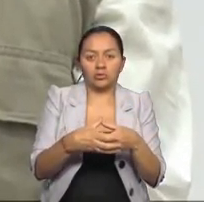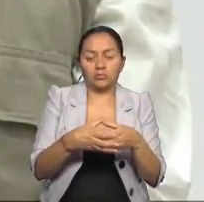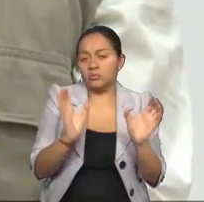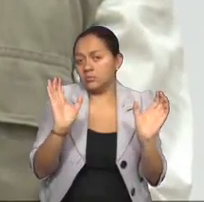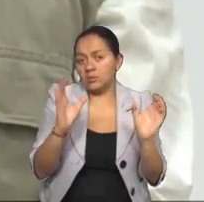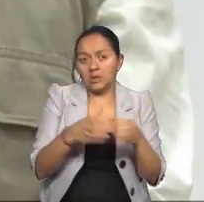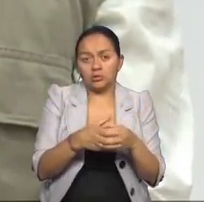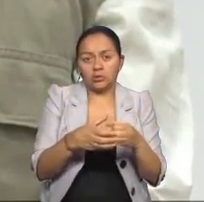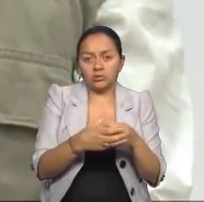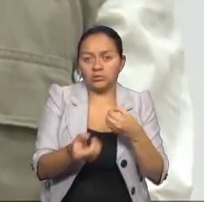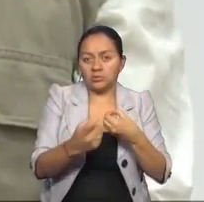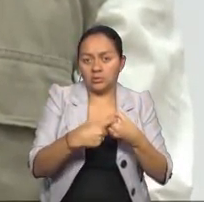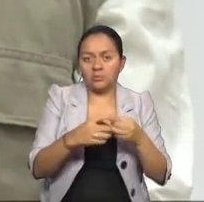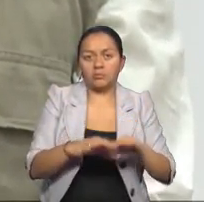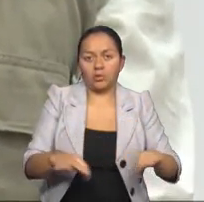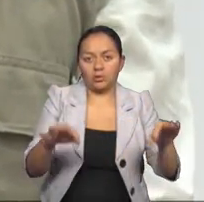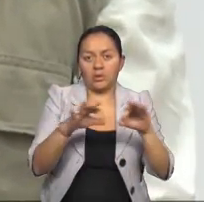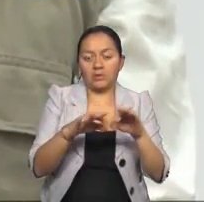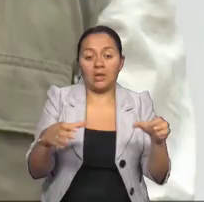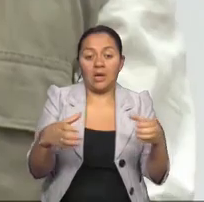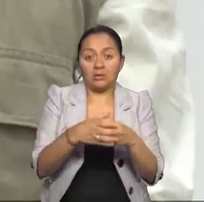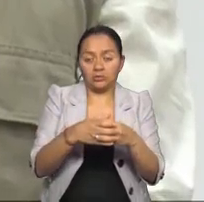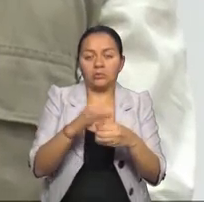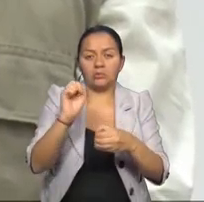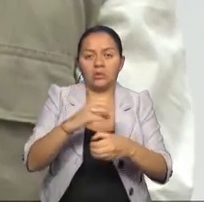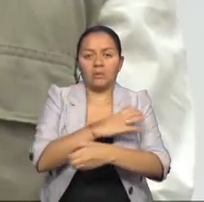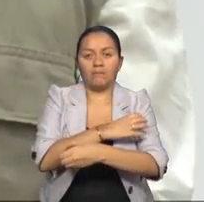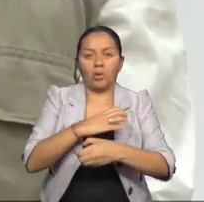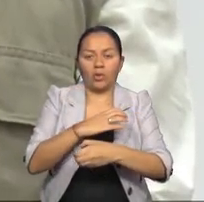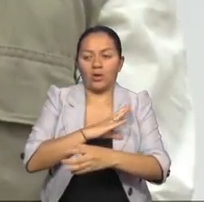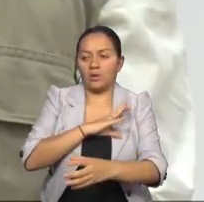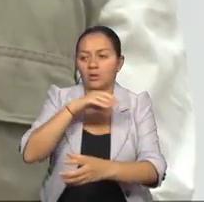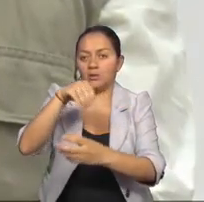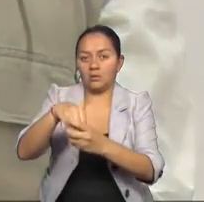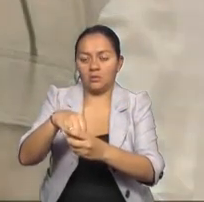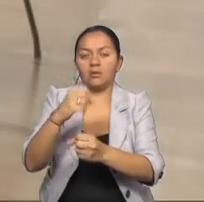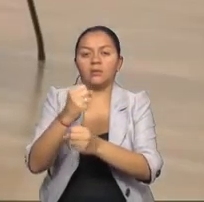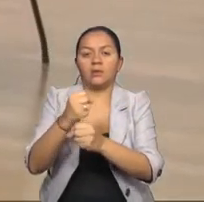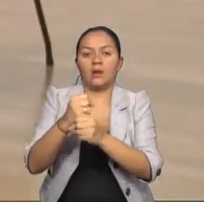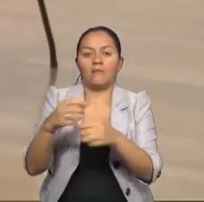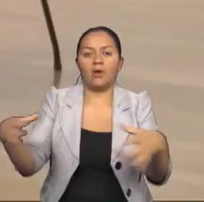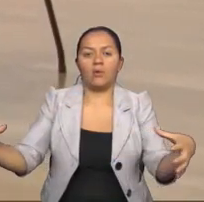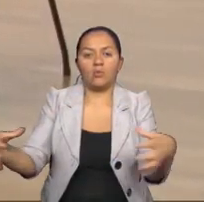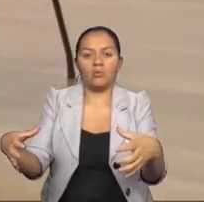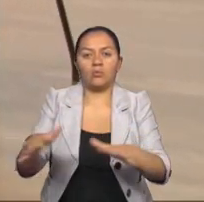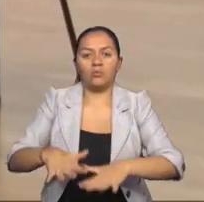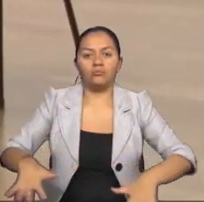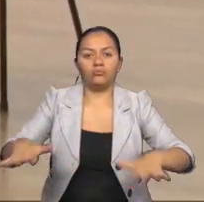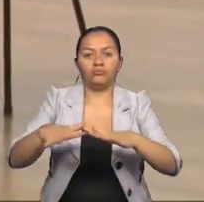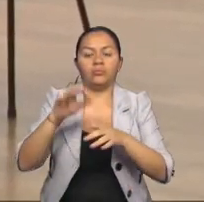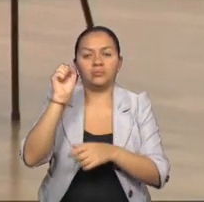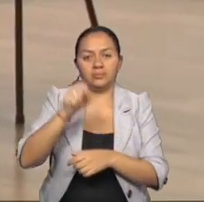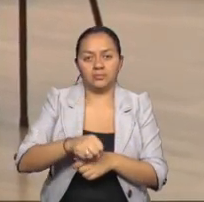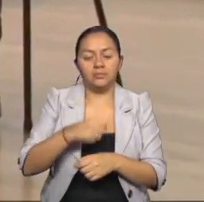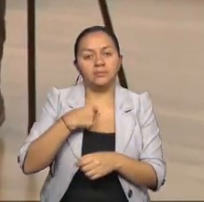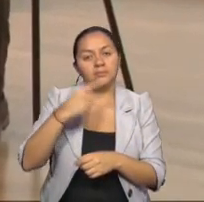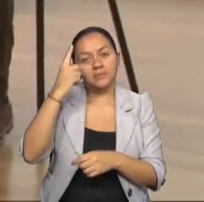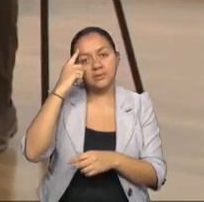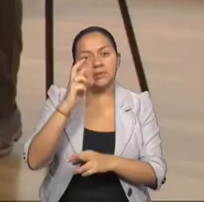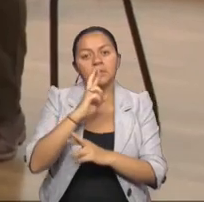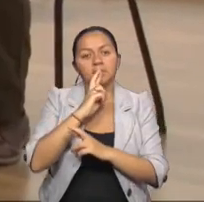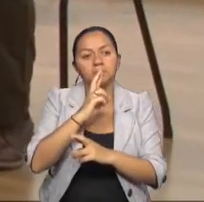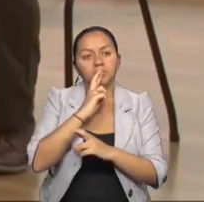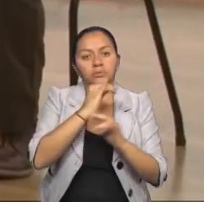hacerlo pero lo importante es que haya un trabajo colectivo no podemos pensar nos en respuestas individuales